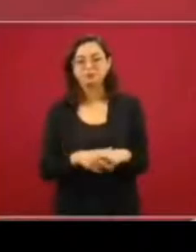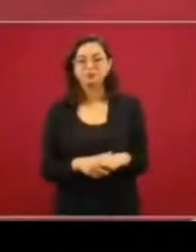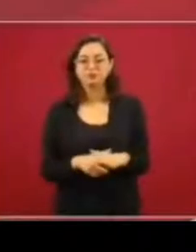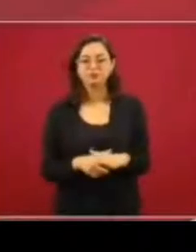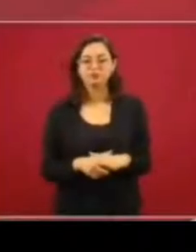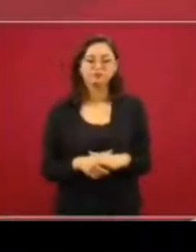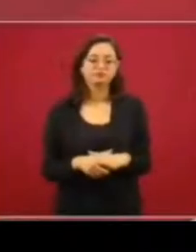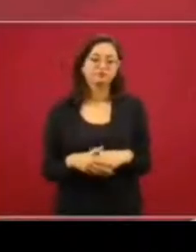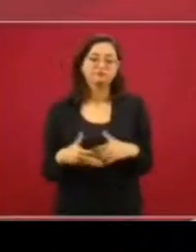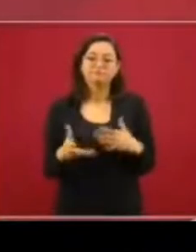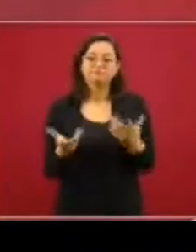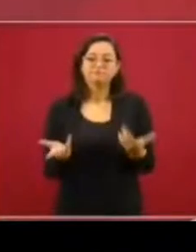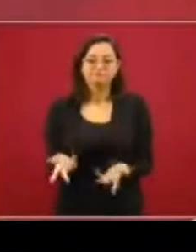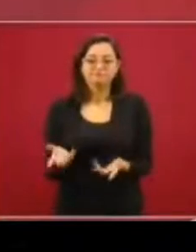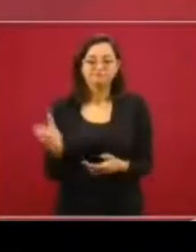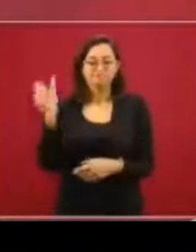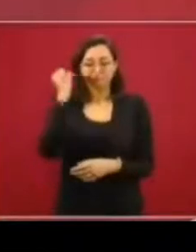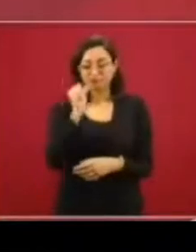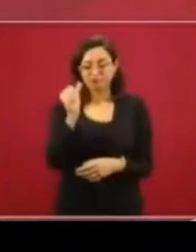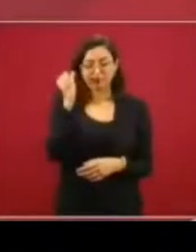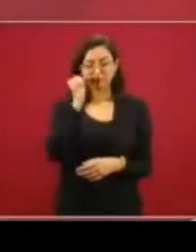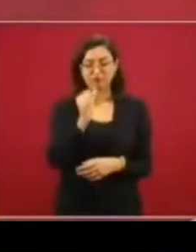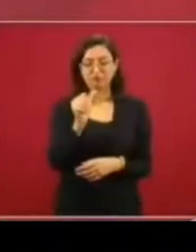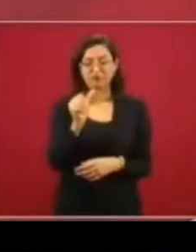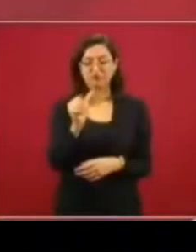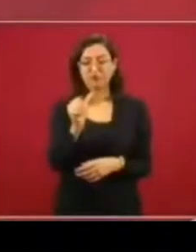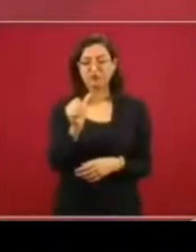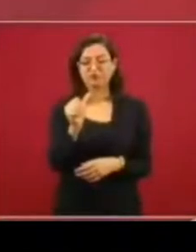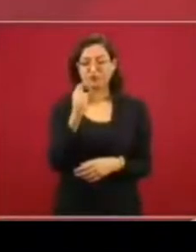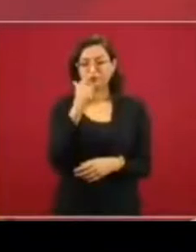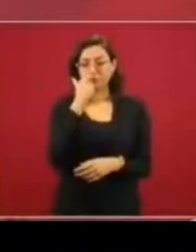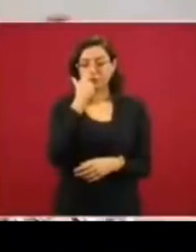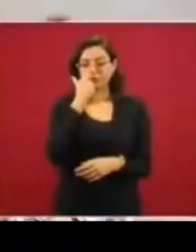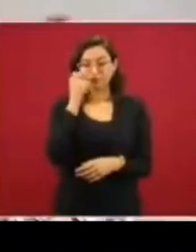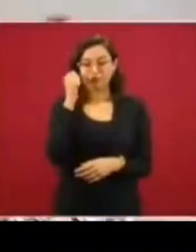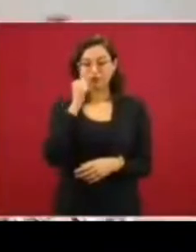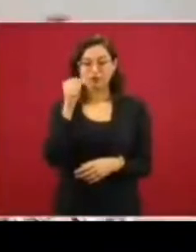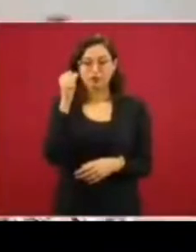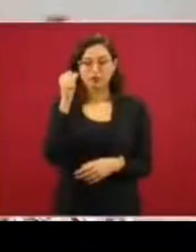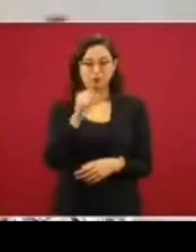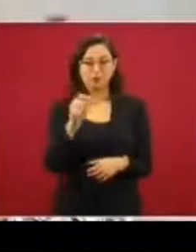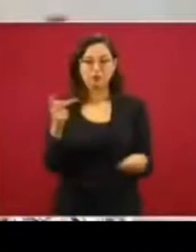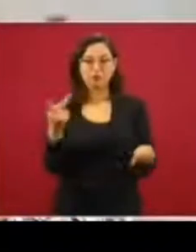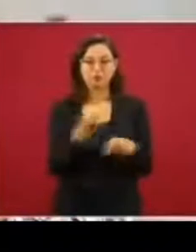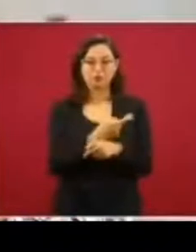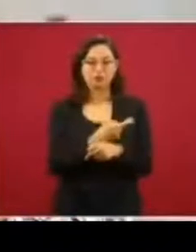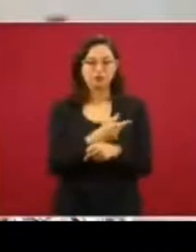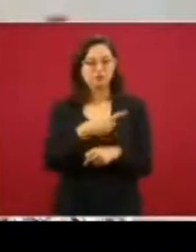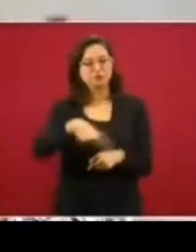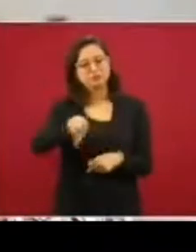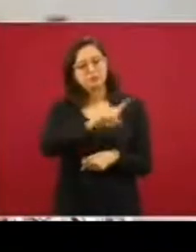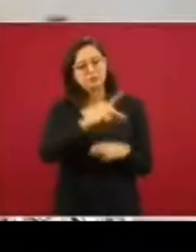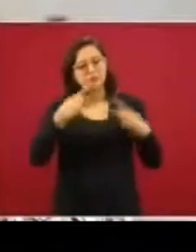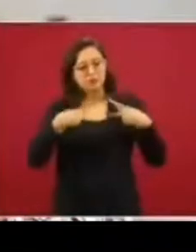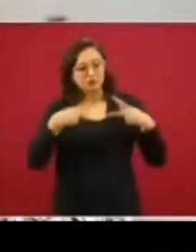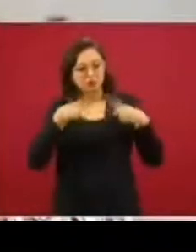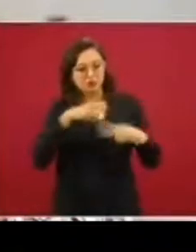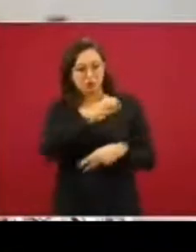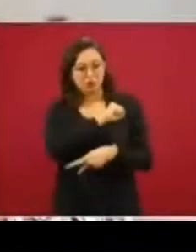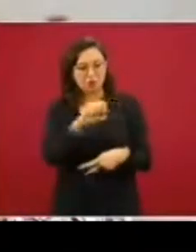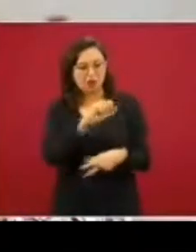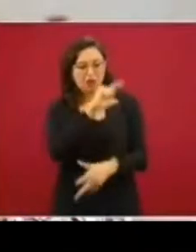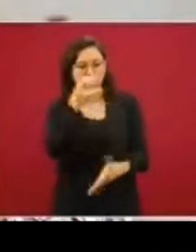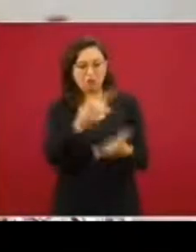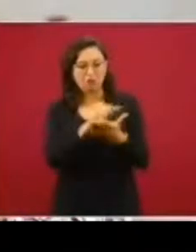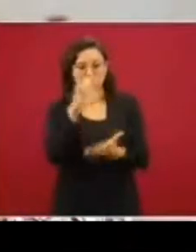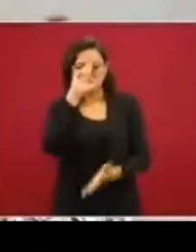siempre se habla de que se deja en libertad a presuntos delincuentes porque no se integró bien la